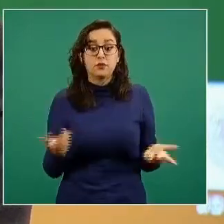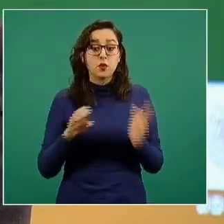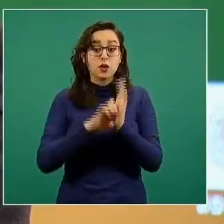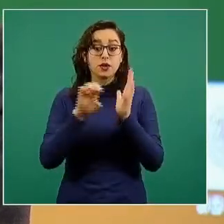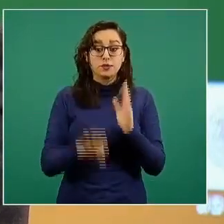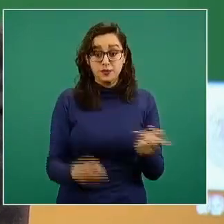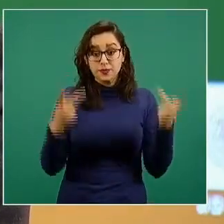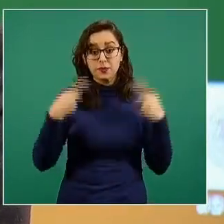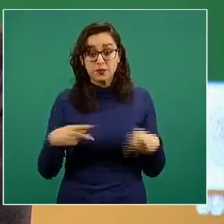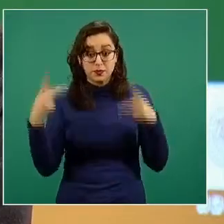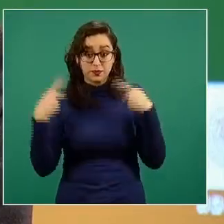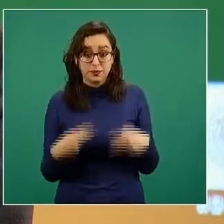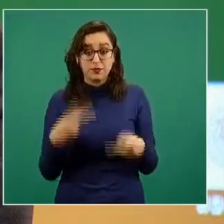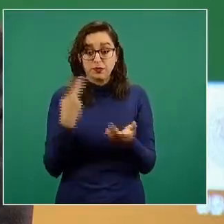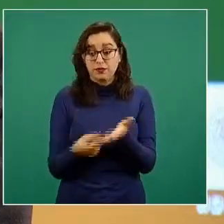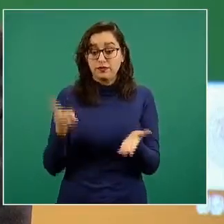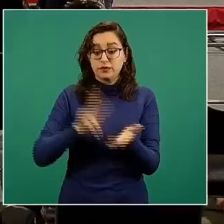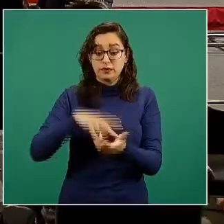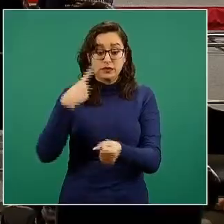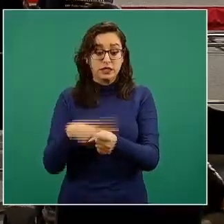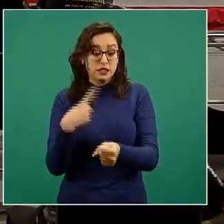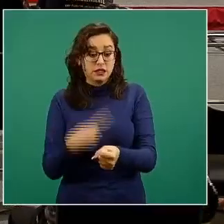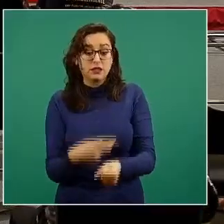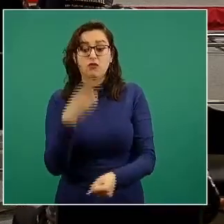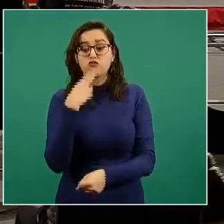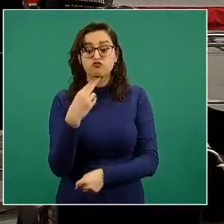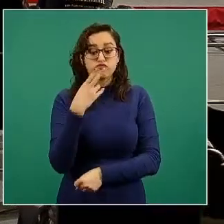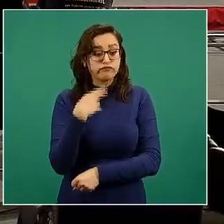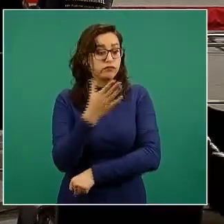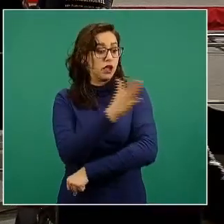padecer enfermedades crónicas, diabetes, hipertensión,